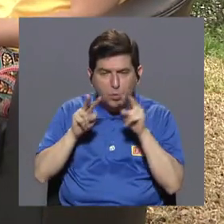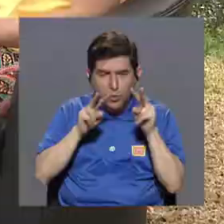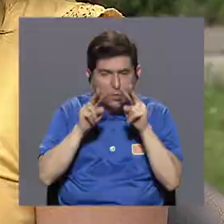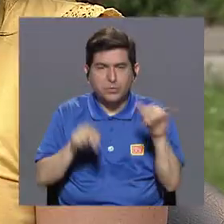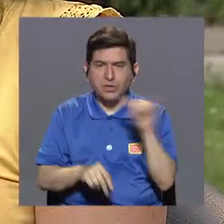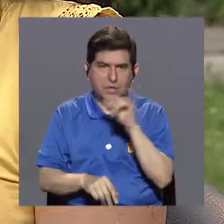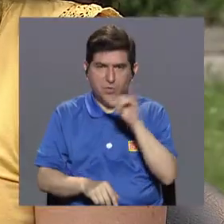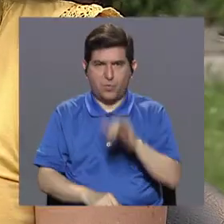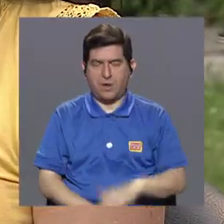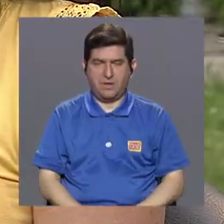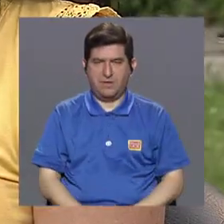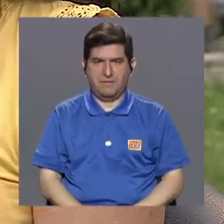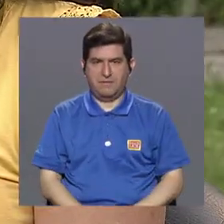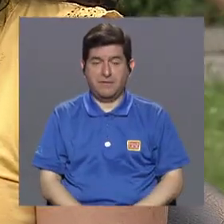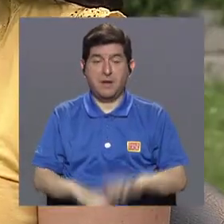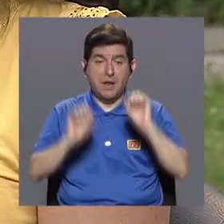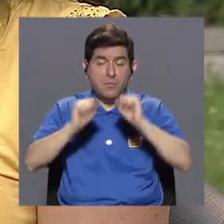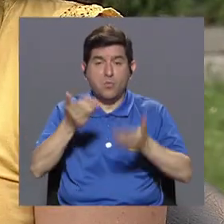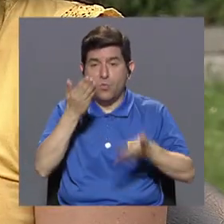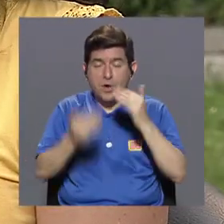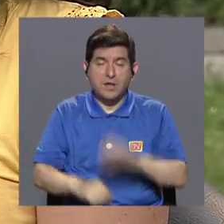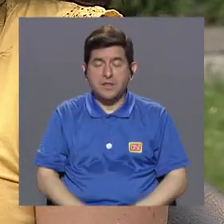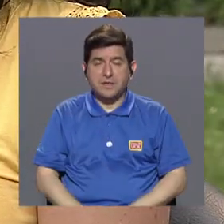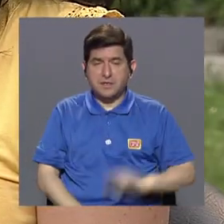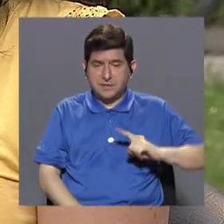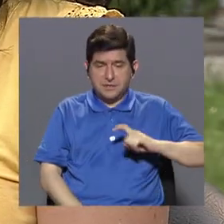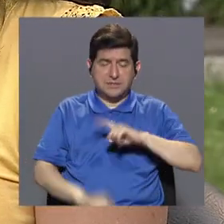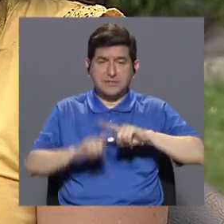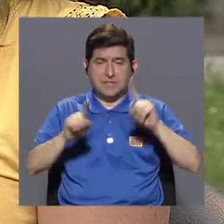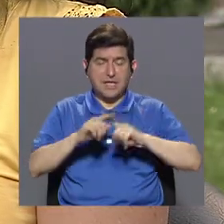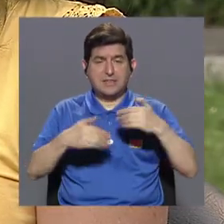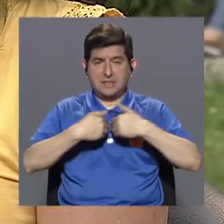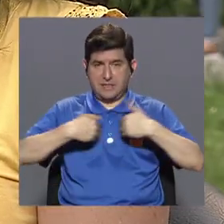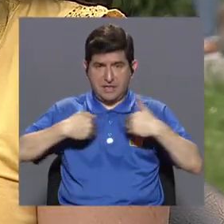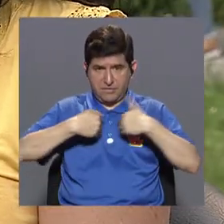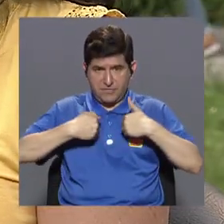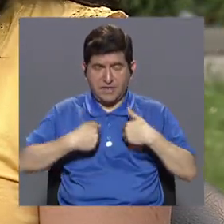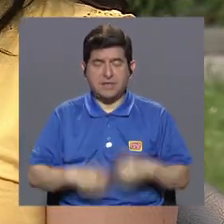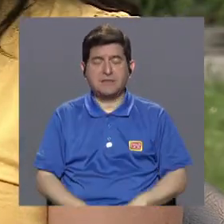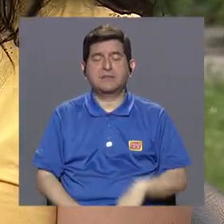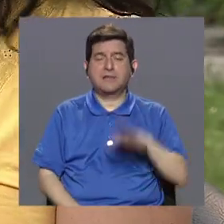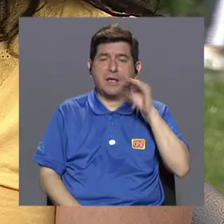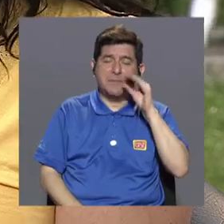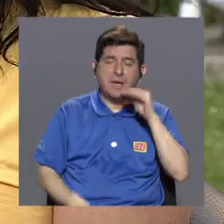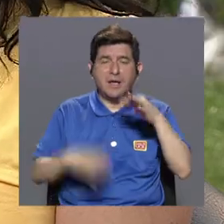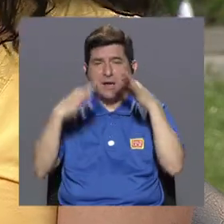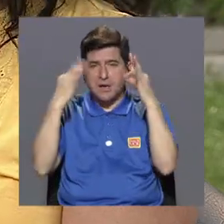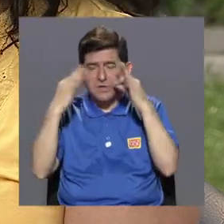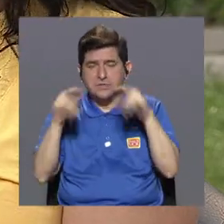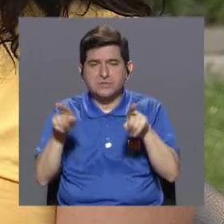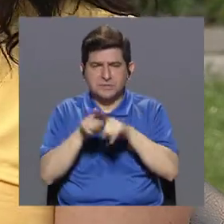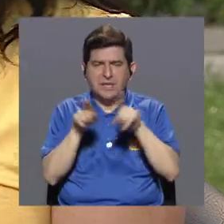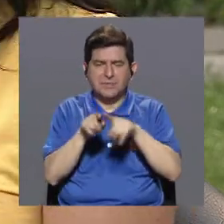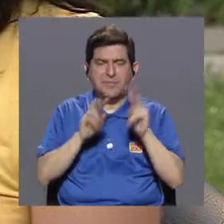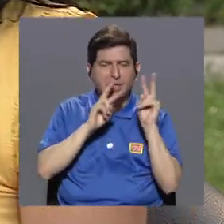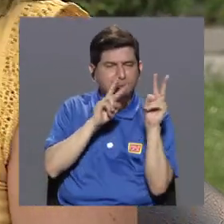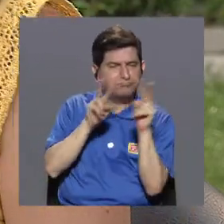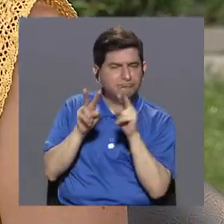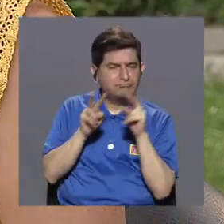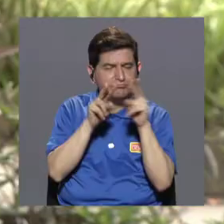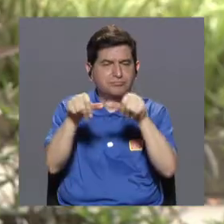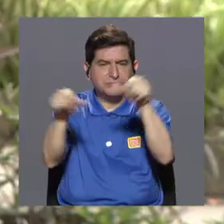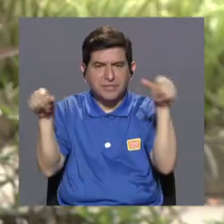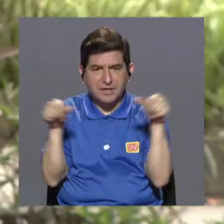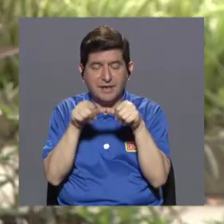porque puede pasar los parásitos en otro tipo de animales, ¿verdad? Además de perros y gatos, entonces siempre estar observando y cuidando el área donde ellos... El área